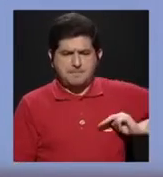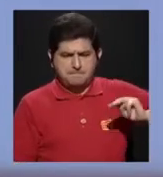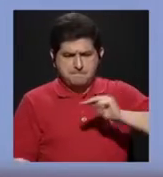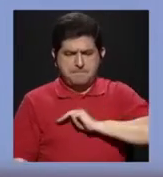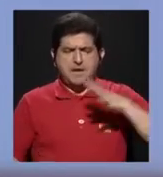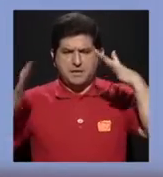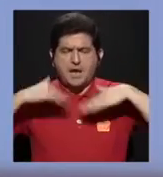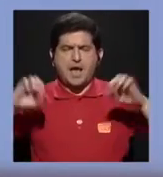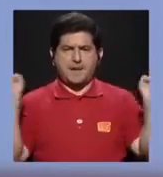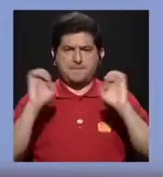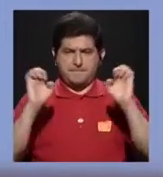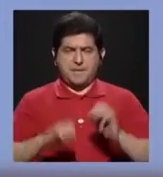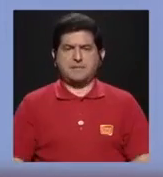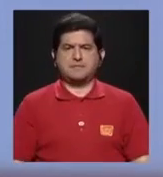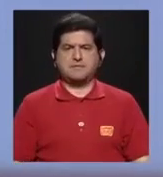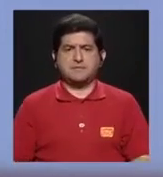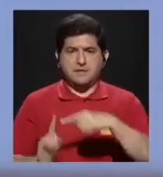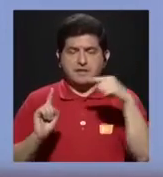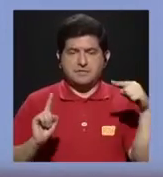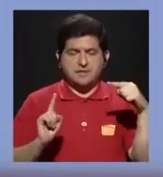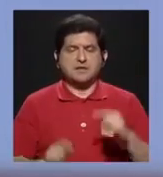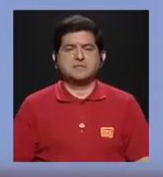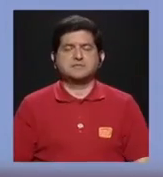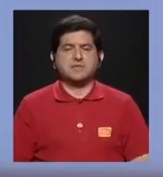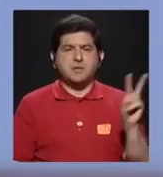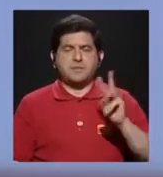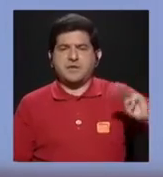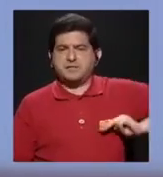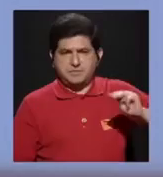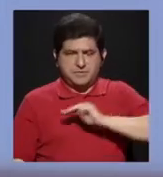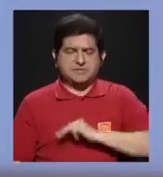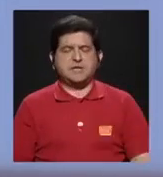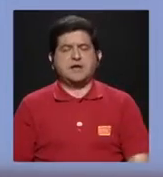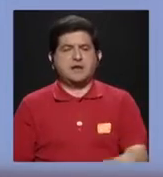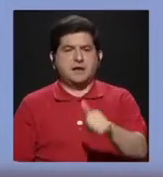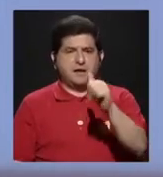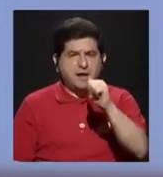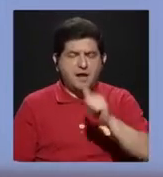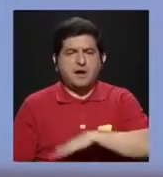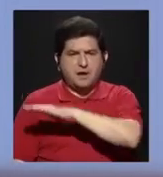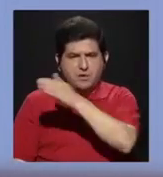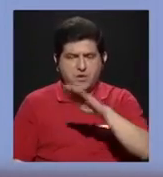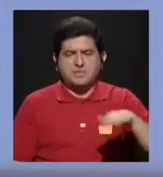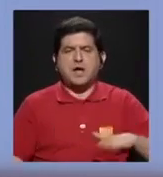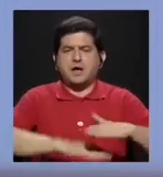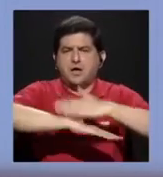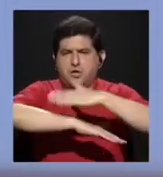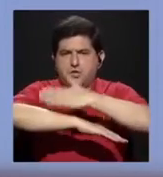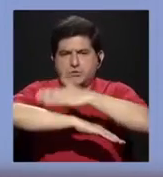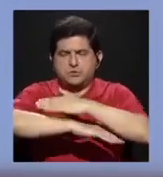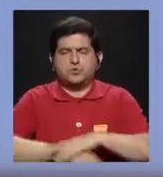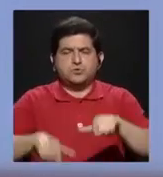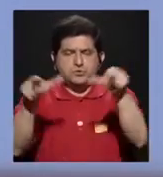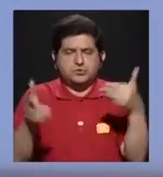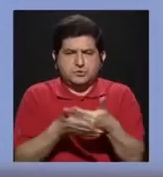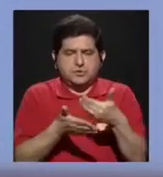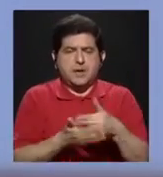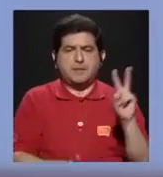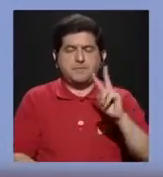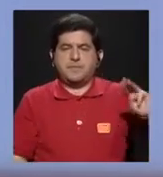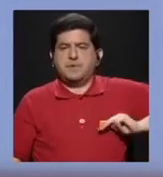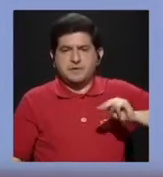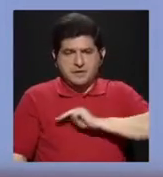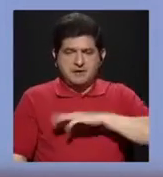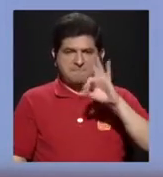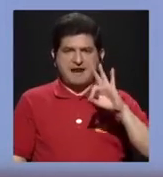Ministerio de Ambiente y Energía, desde la dependencia del Viceministerio de Aguas, Mares, Costas y Humedales, con el apoyo del viceministro